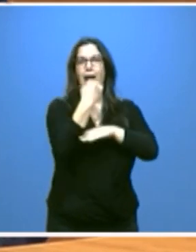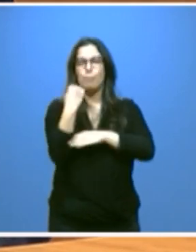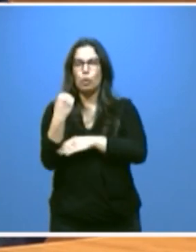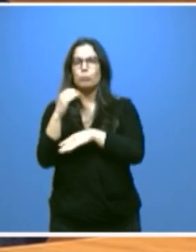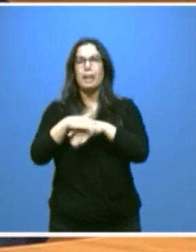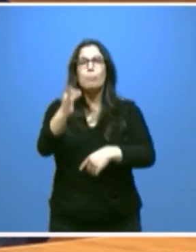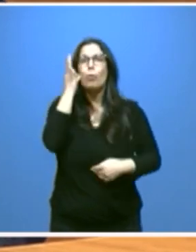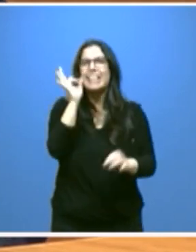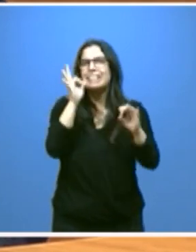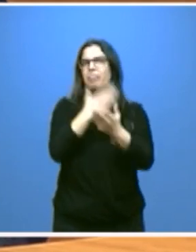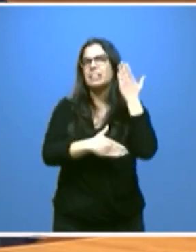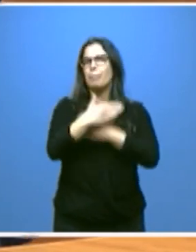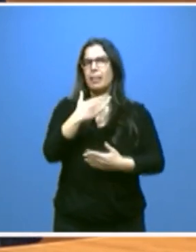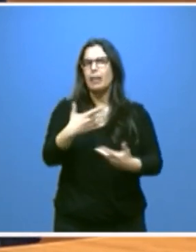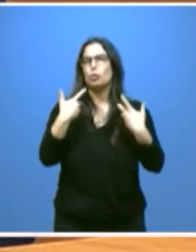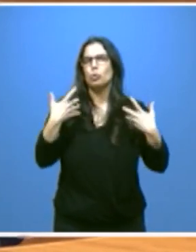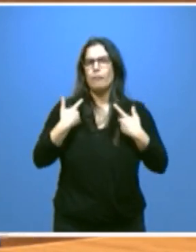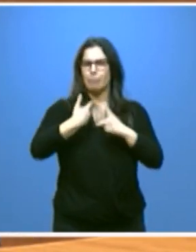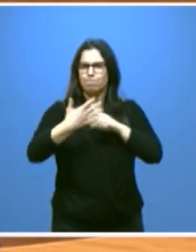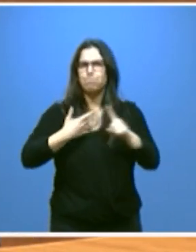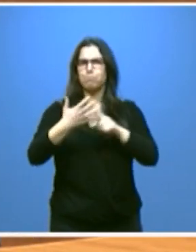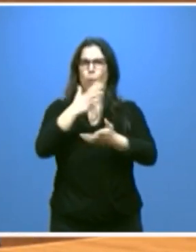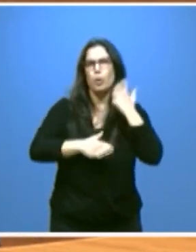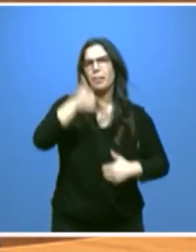personas mujeres con discapacidad maltratadas por violencia de género